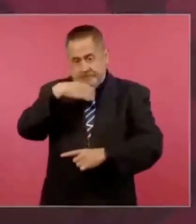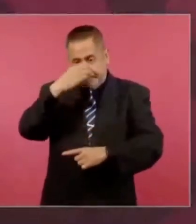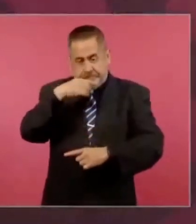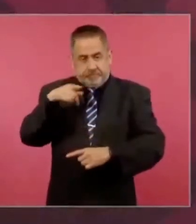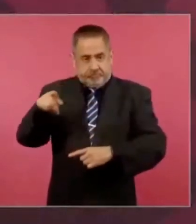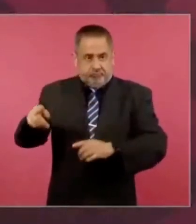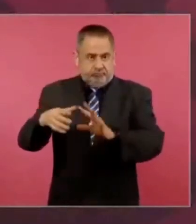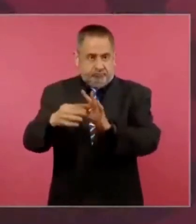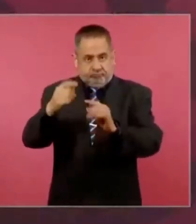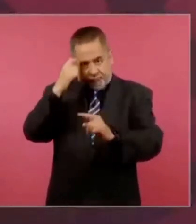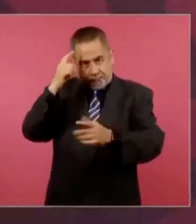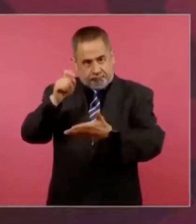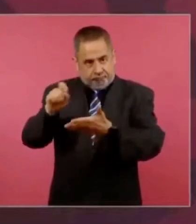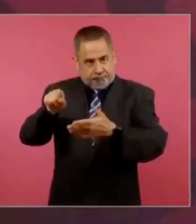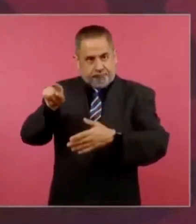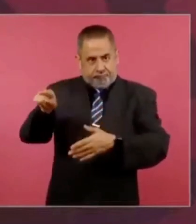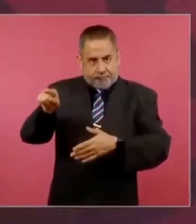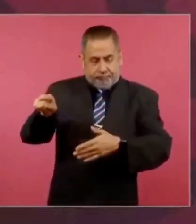fragmento,